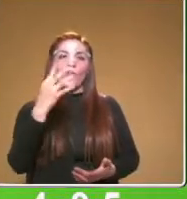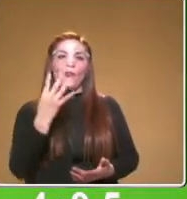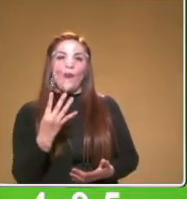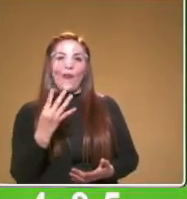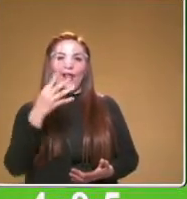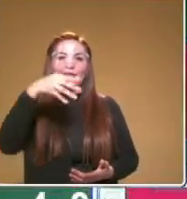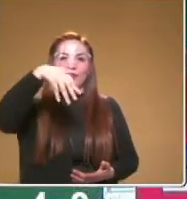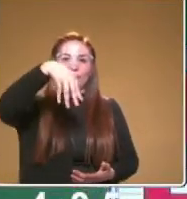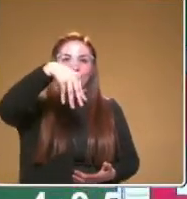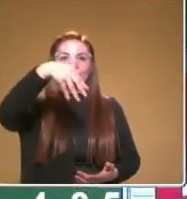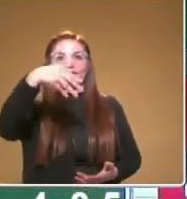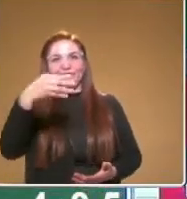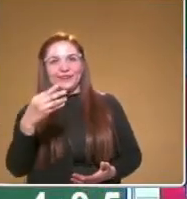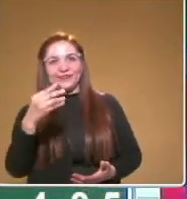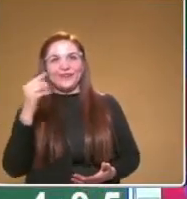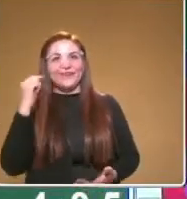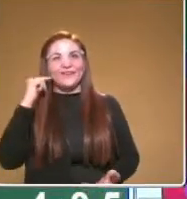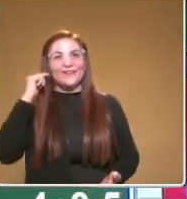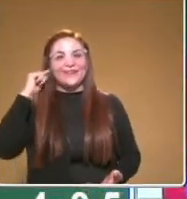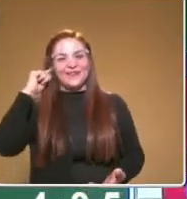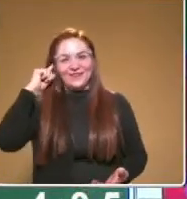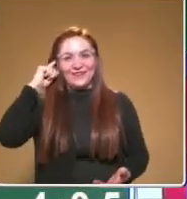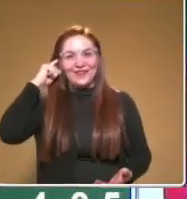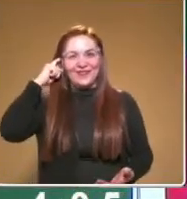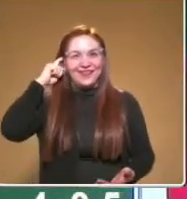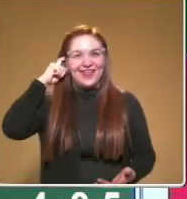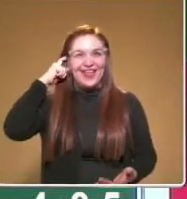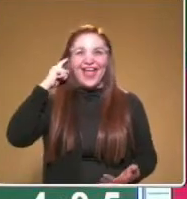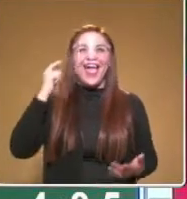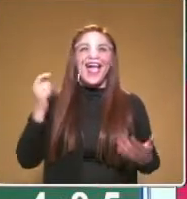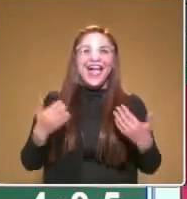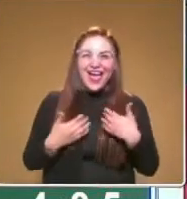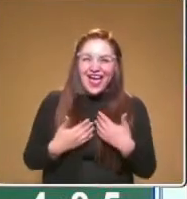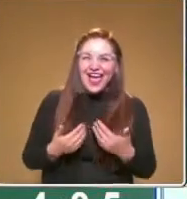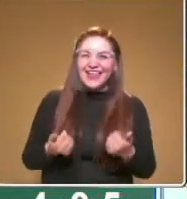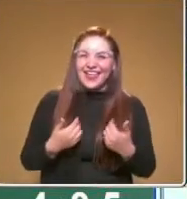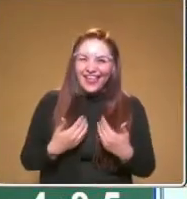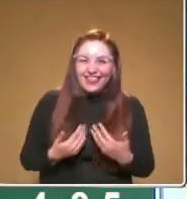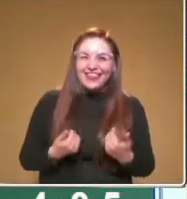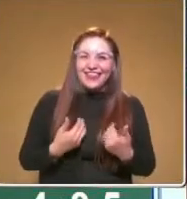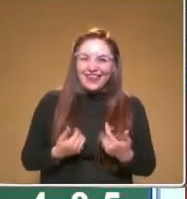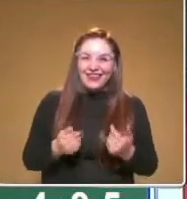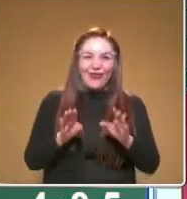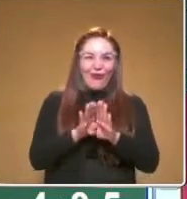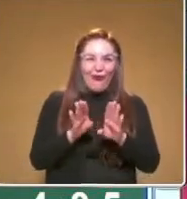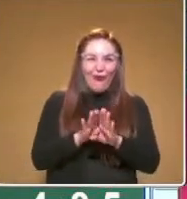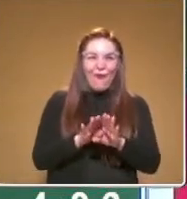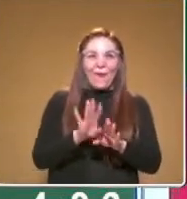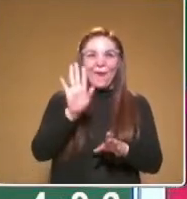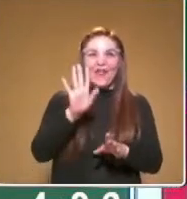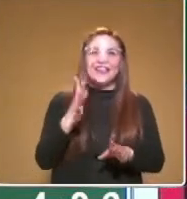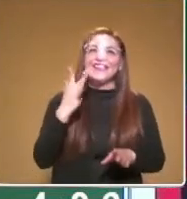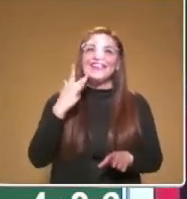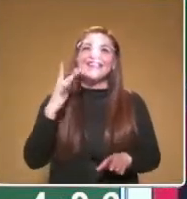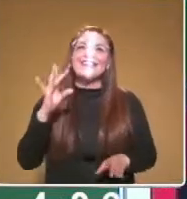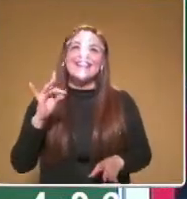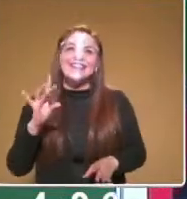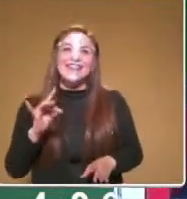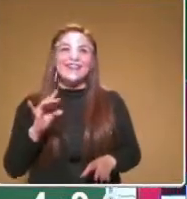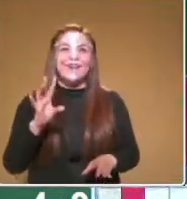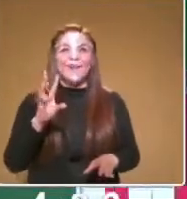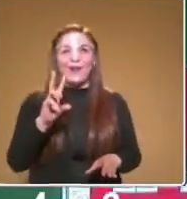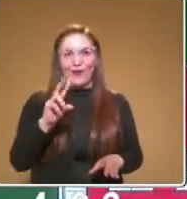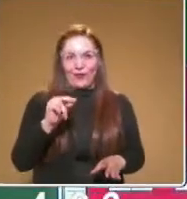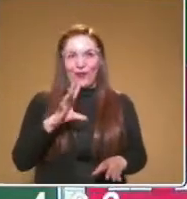giro. Apréndense los niños, porque tú vas a decir, ay, este tema como que ya le empiezo a agarrar como que sabor, como que no era tan sencillo como yo pensaba, pues